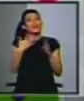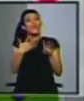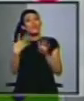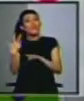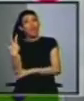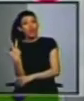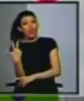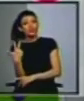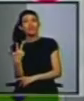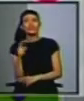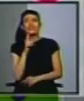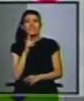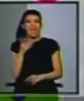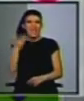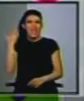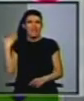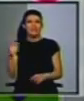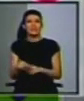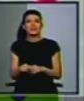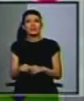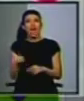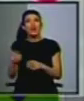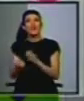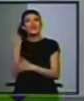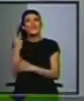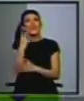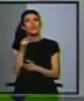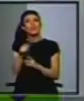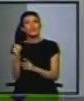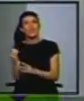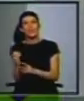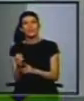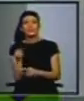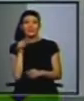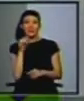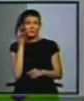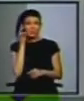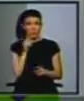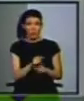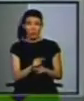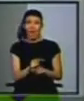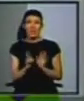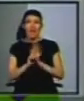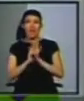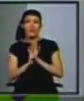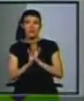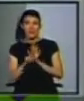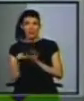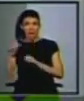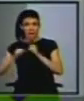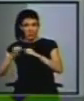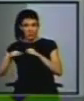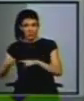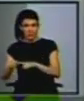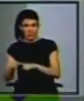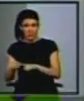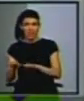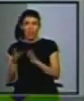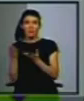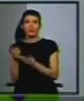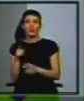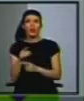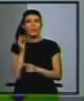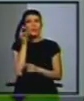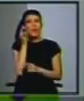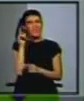María José Melo representa a la distribuidora del juguete en el mundo. No es fácil entrevistarla y no porque no tenga tiempo, sino porque el peluche